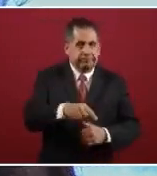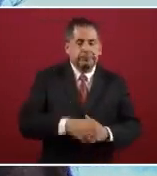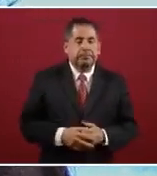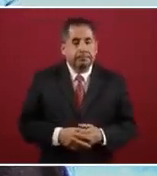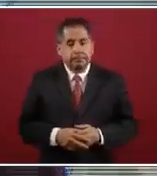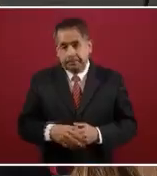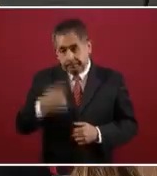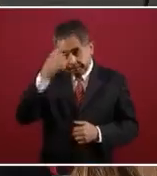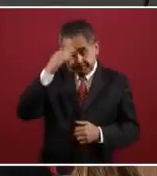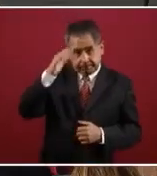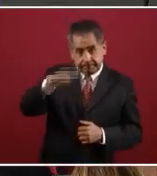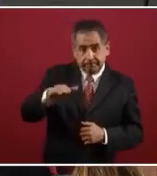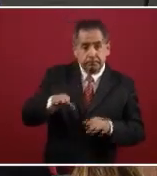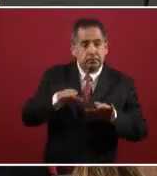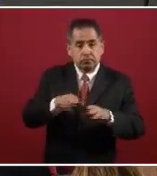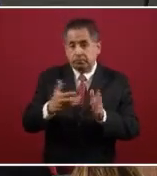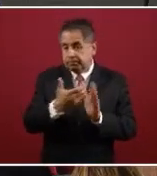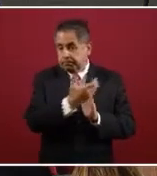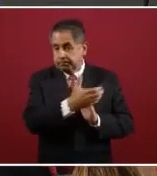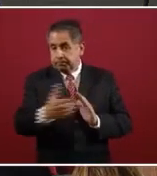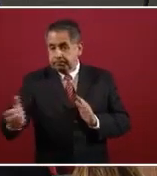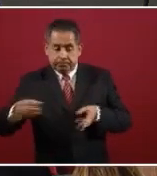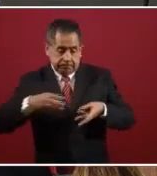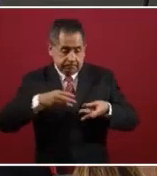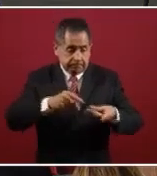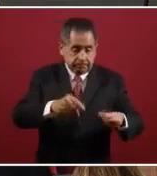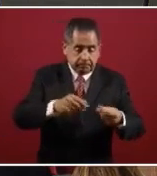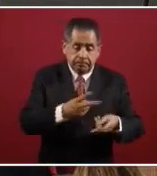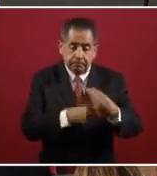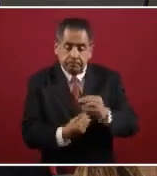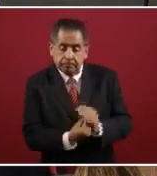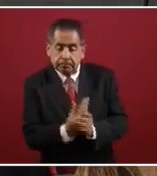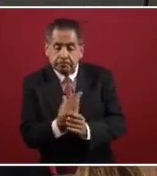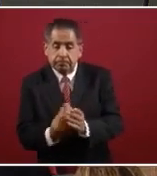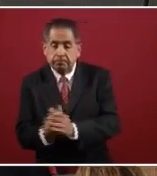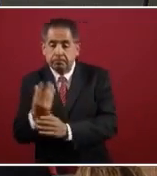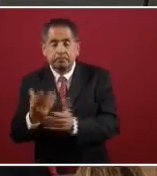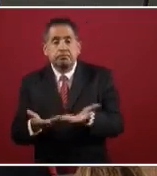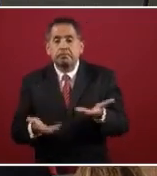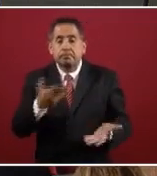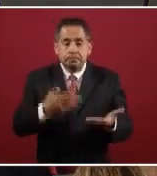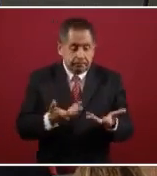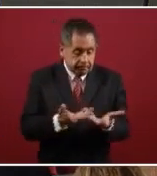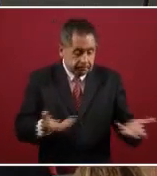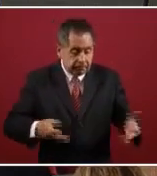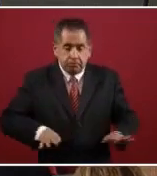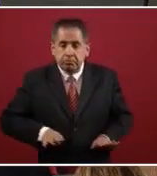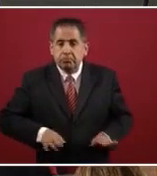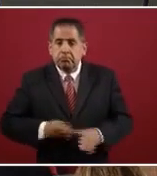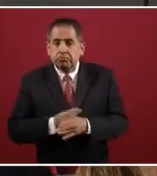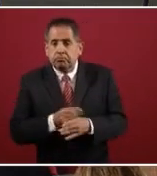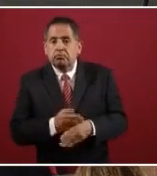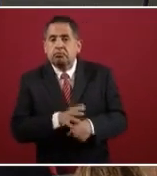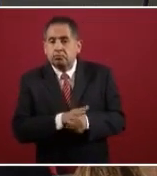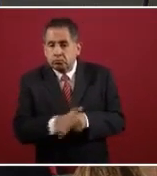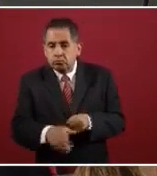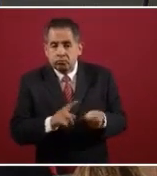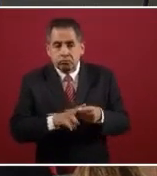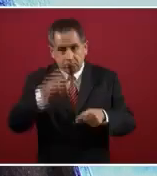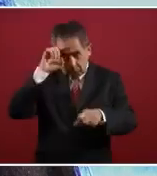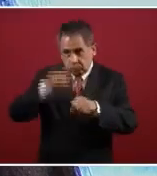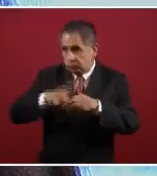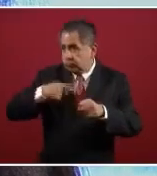sistemas agroforestales estamos planteando de acuerdo a la vocación que tiene el suelo, el clima y también la cultura de la